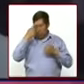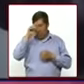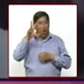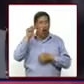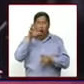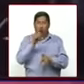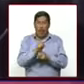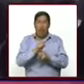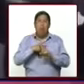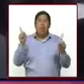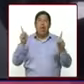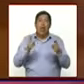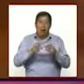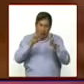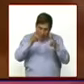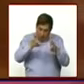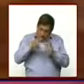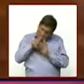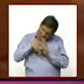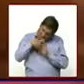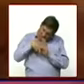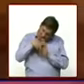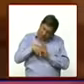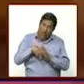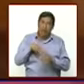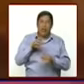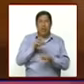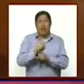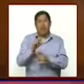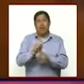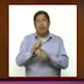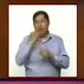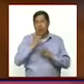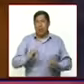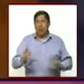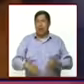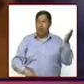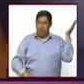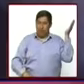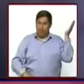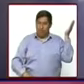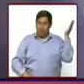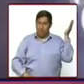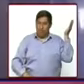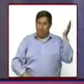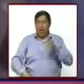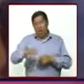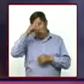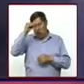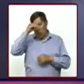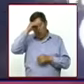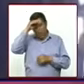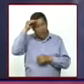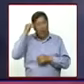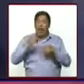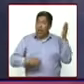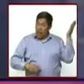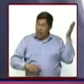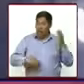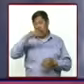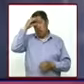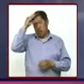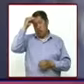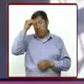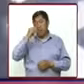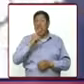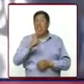embargo, gracias a las cámaras de seguridad, se pudo identificar a las menores de edad. Ahí vemos a este sujeto. Esta persona, que